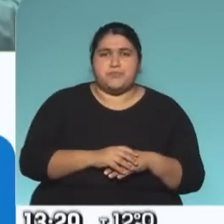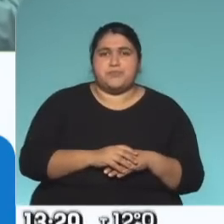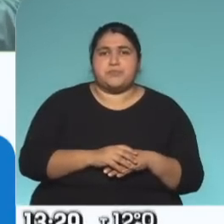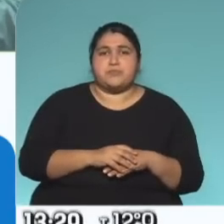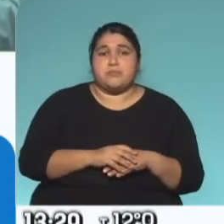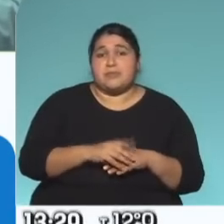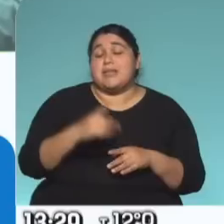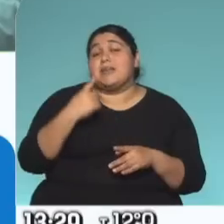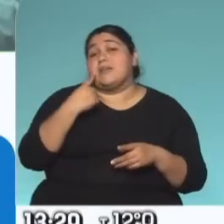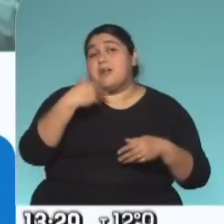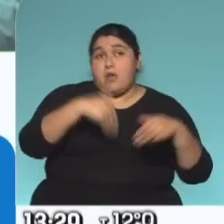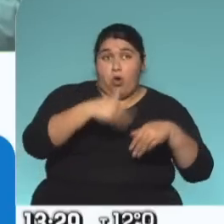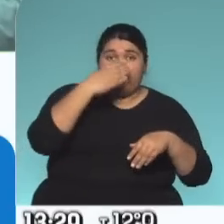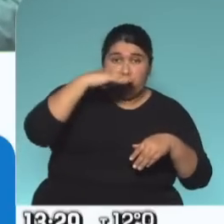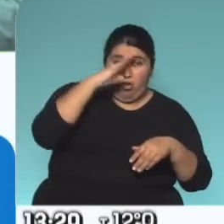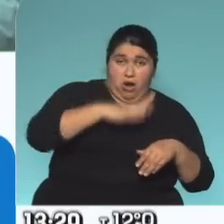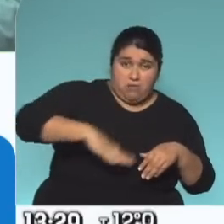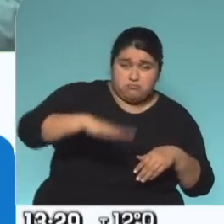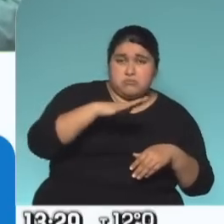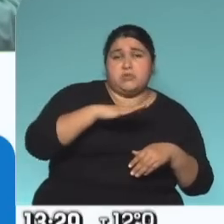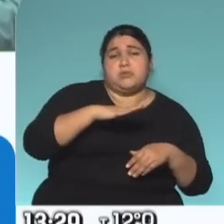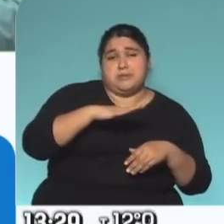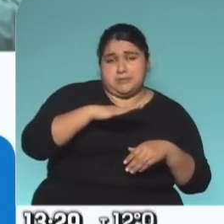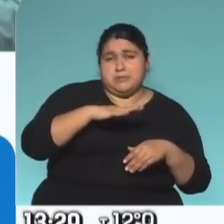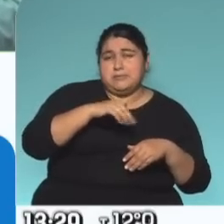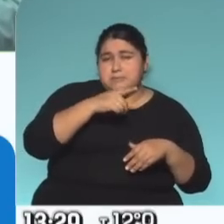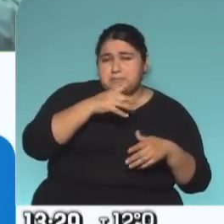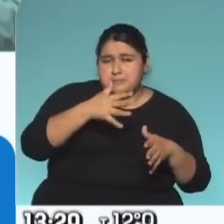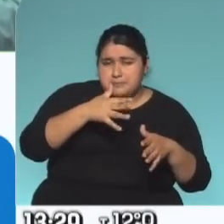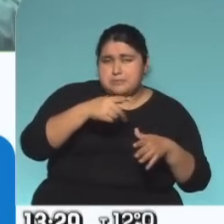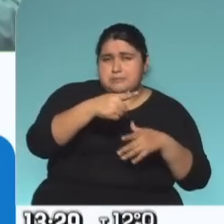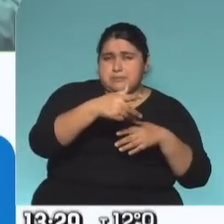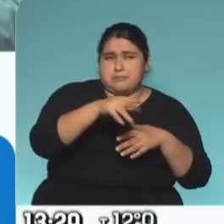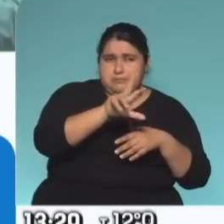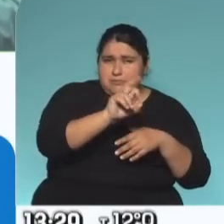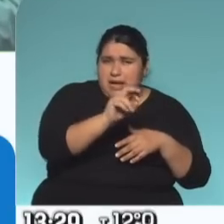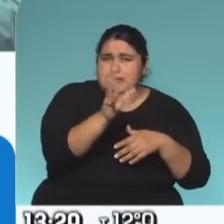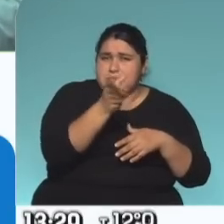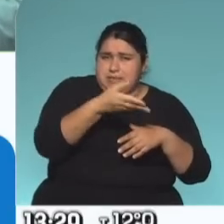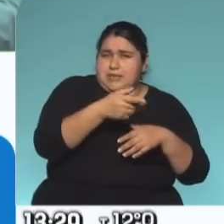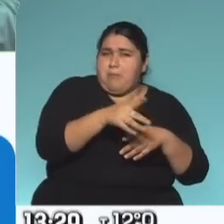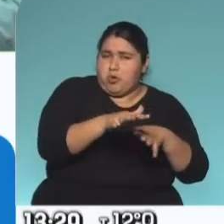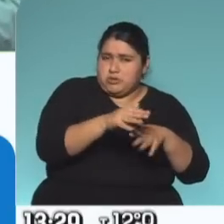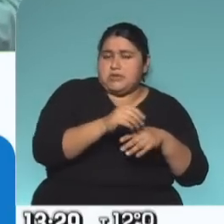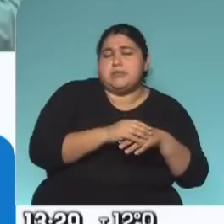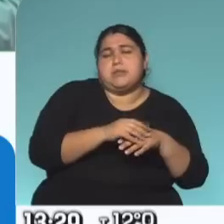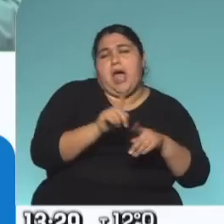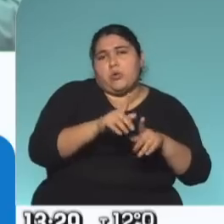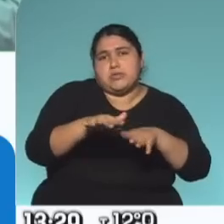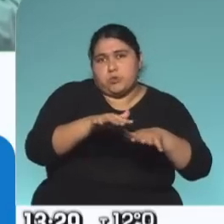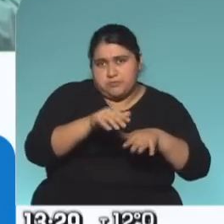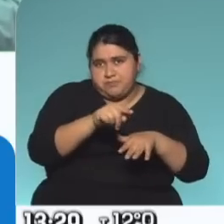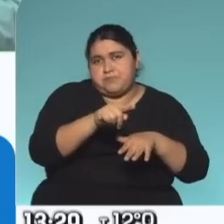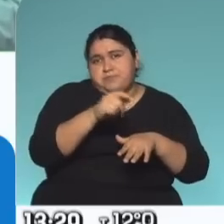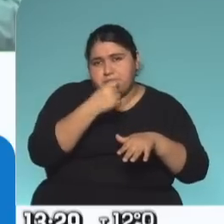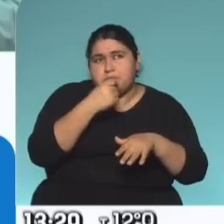El voto rural, que está aproximadamente bordeando el 30%, en algunos casos, por